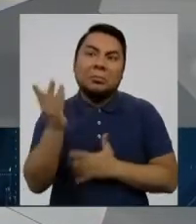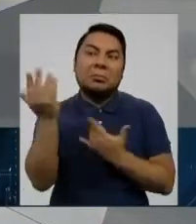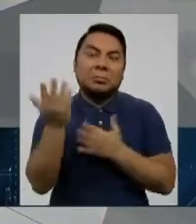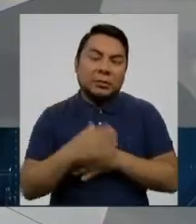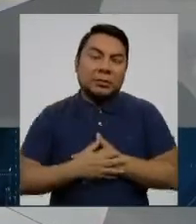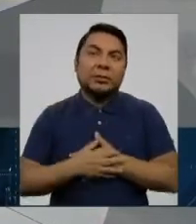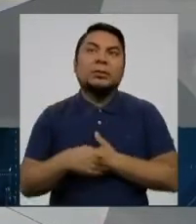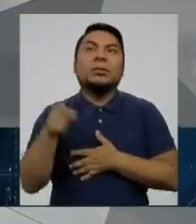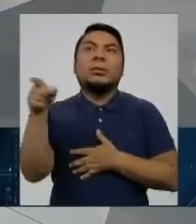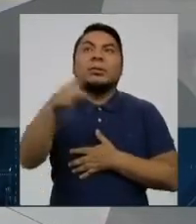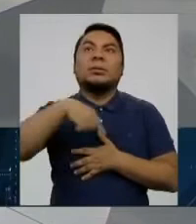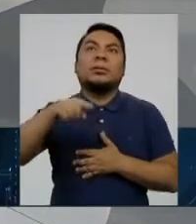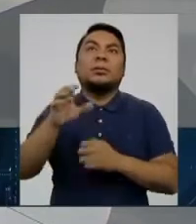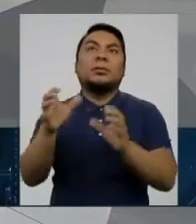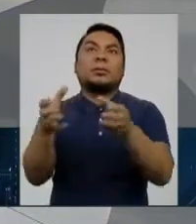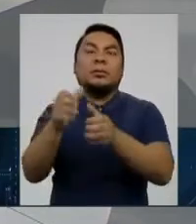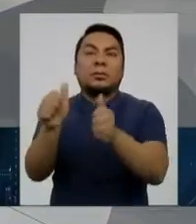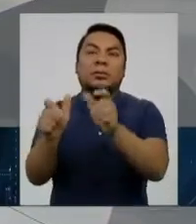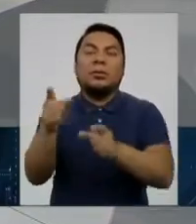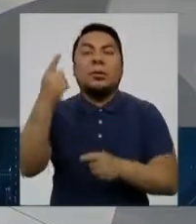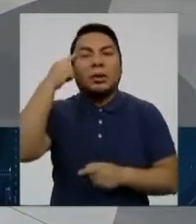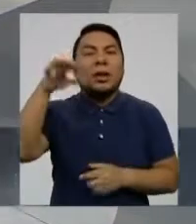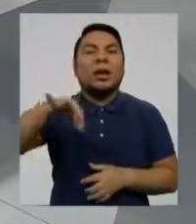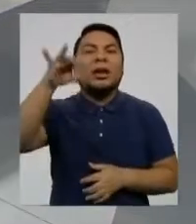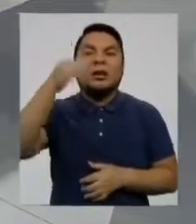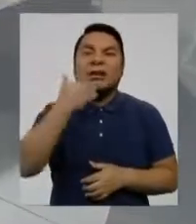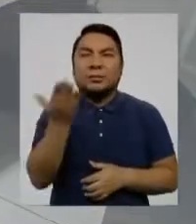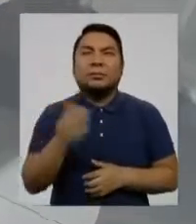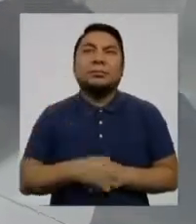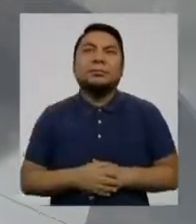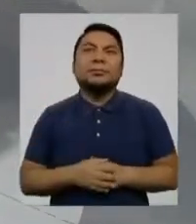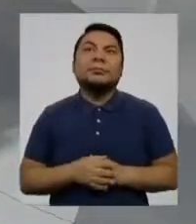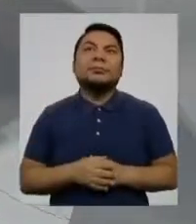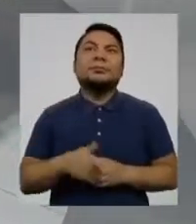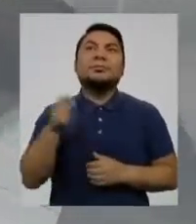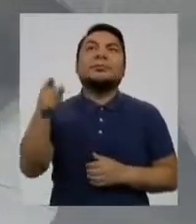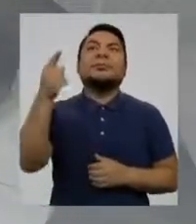los electores puedan comenzar a decidir. Gracias, Dean Cárdenas. Esos son hinchas de otro mundial, ¿no?